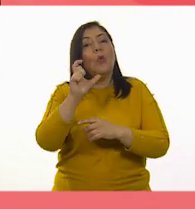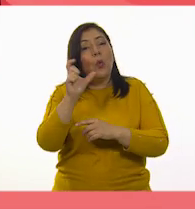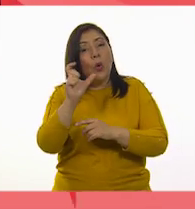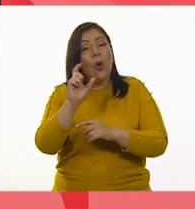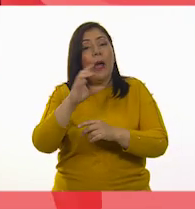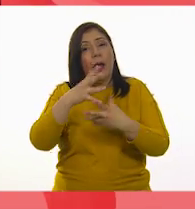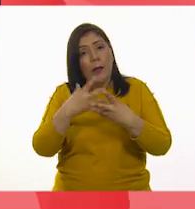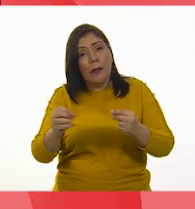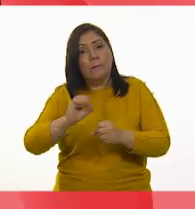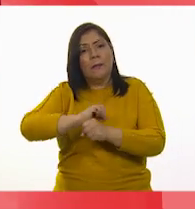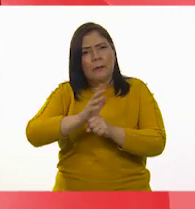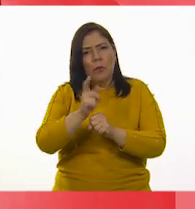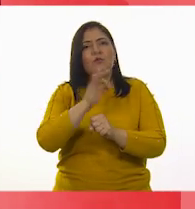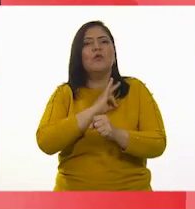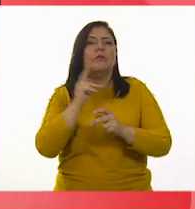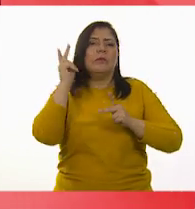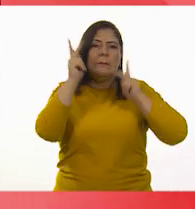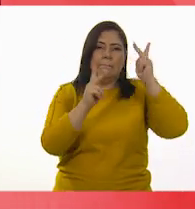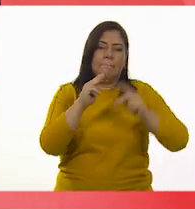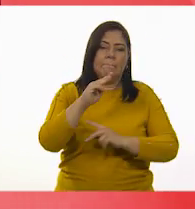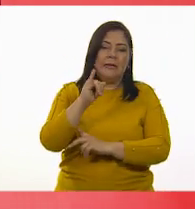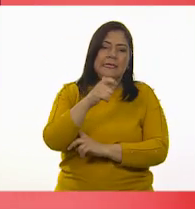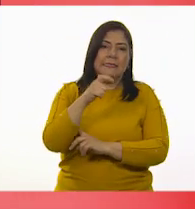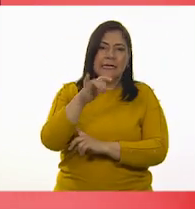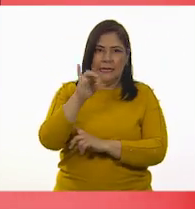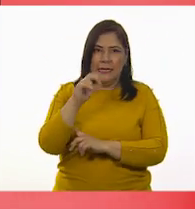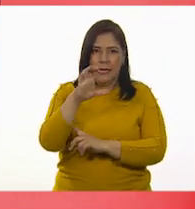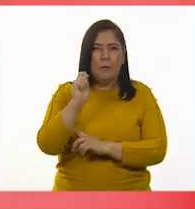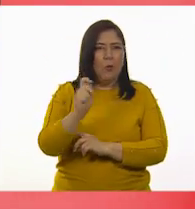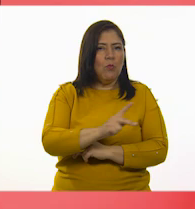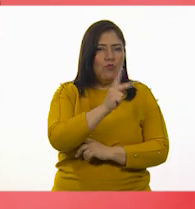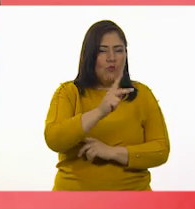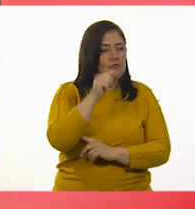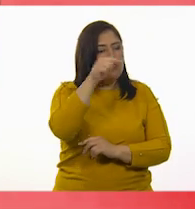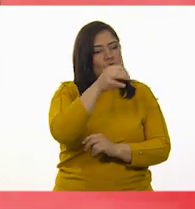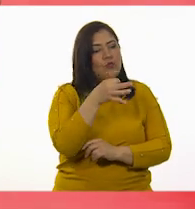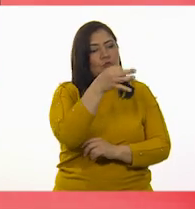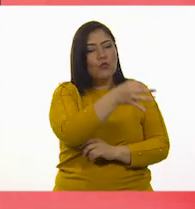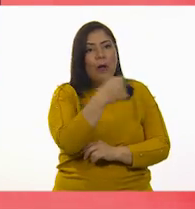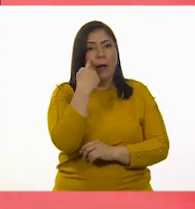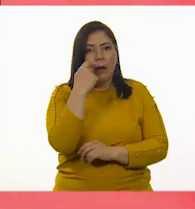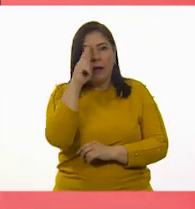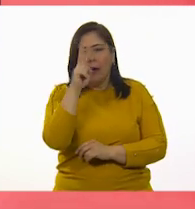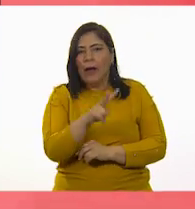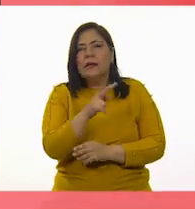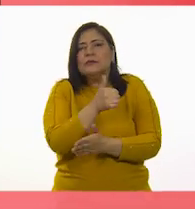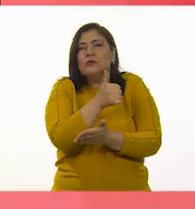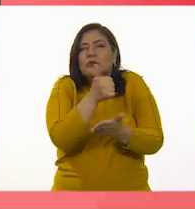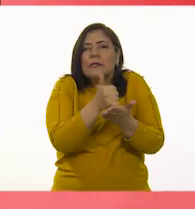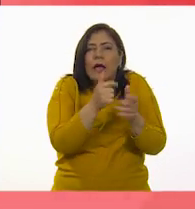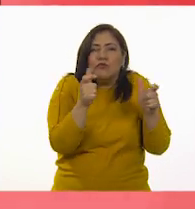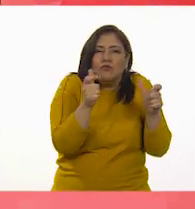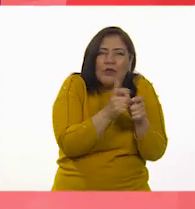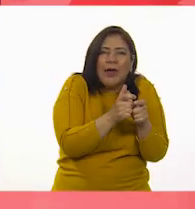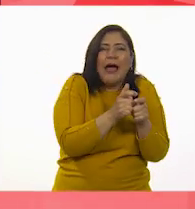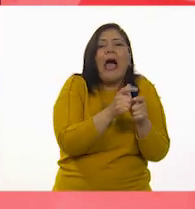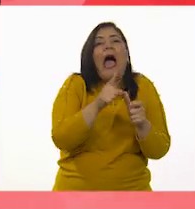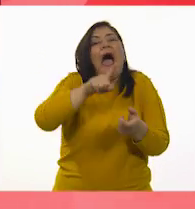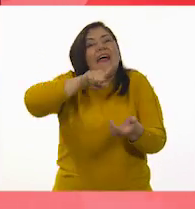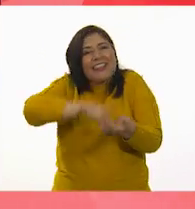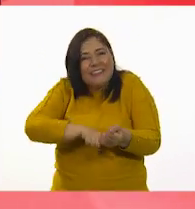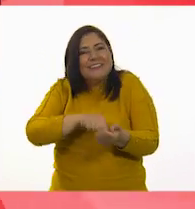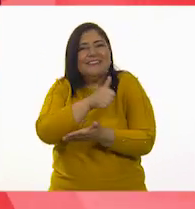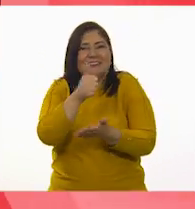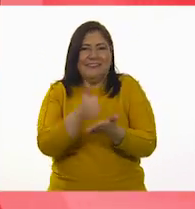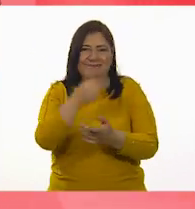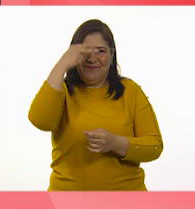permitan, el pueblo de Mixquic, que dicho sea de paso, es otra pequeñita y pintoresca ciudad dentro de la Ciudad de México.